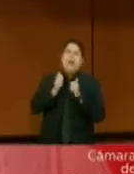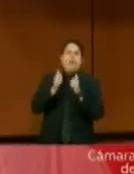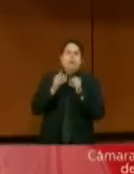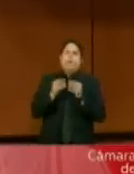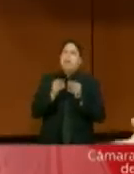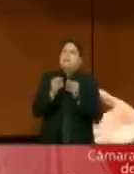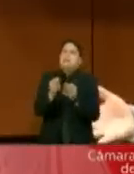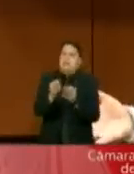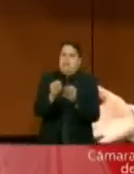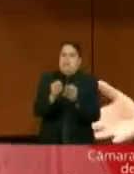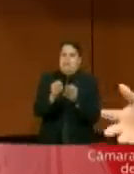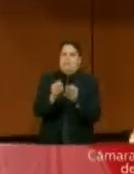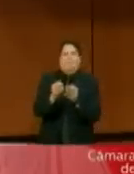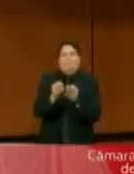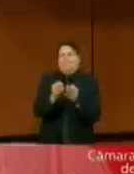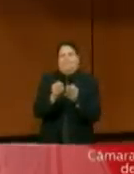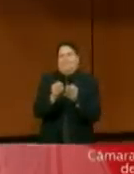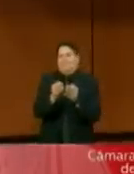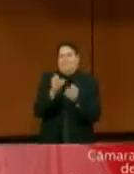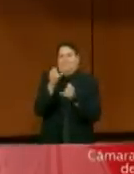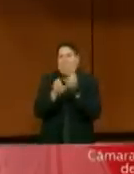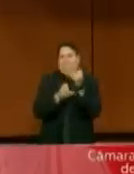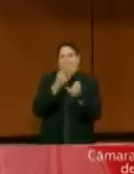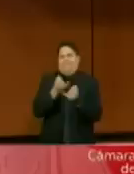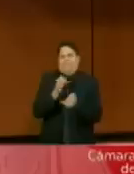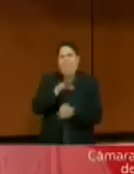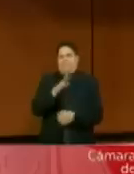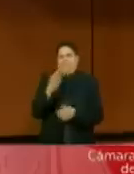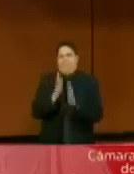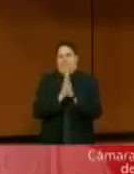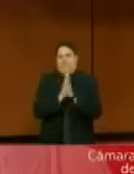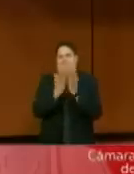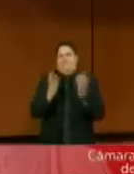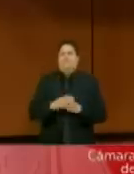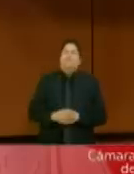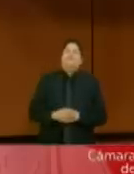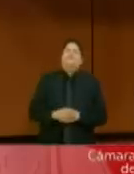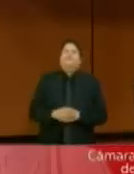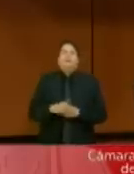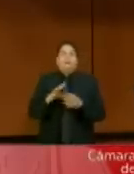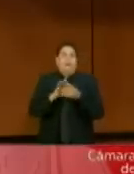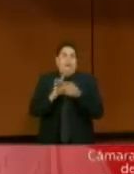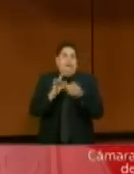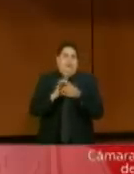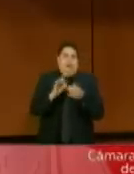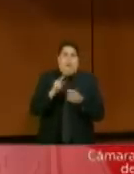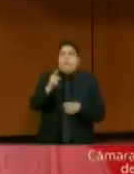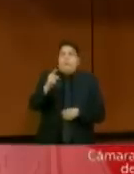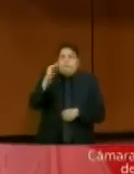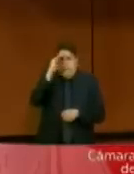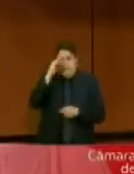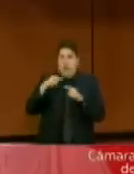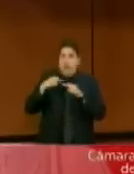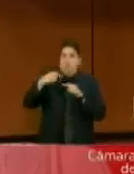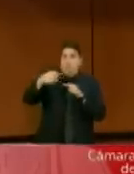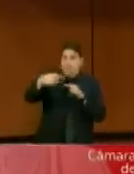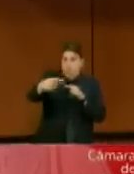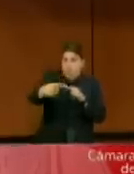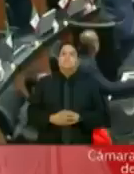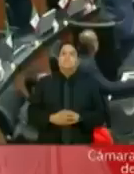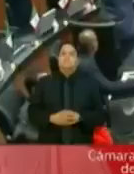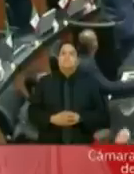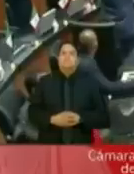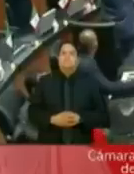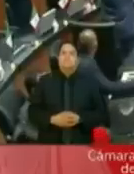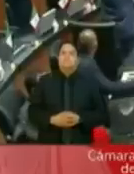población en las manos del oficialismo o del mundo criminal. Lo que